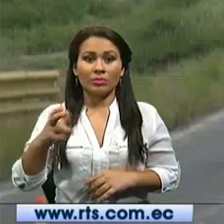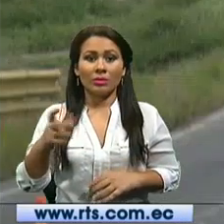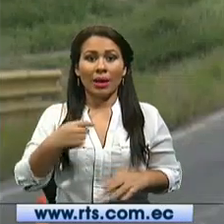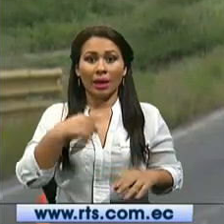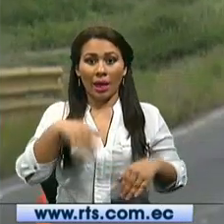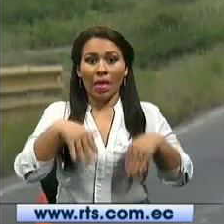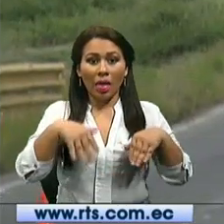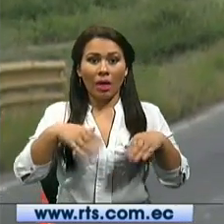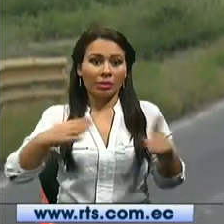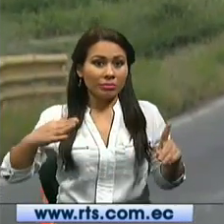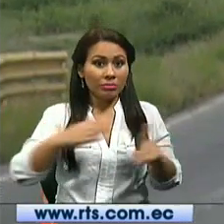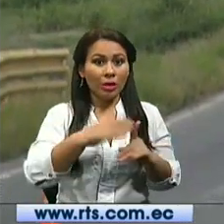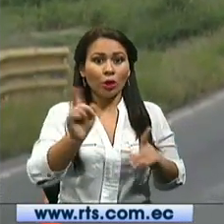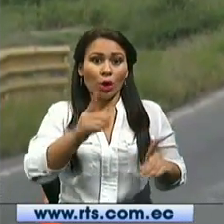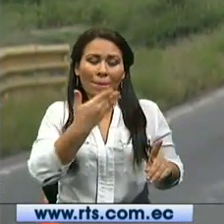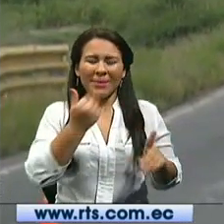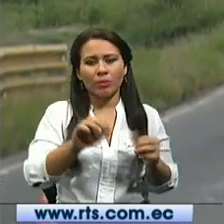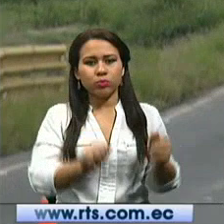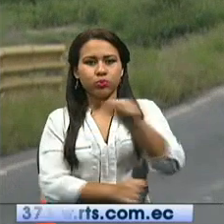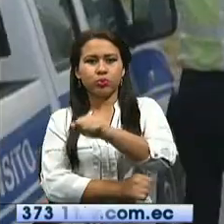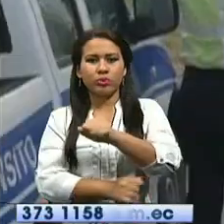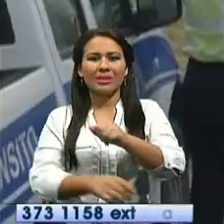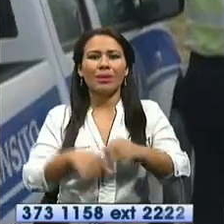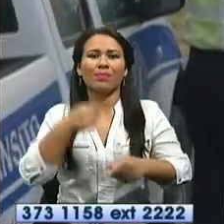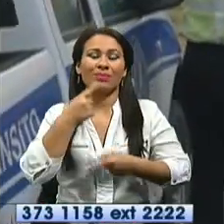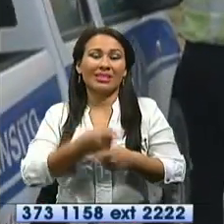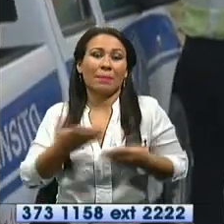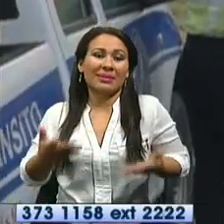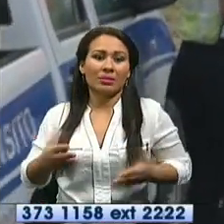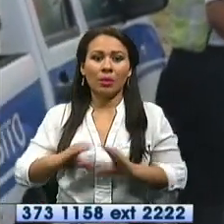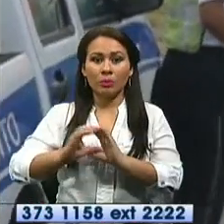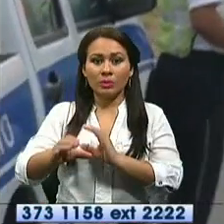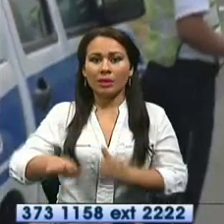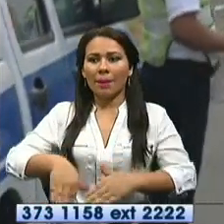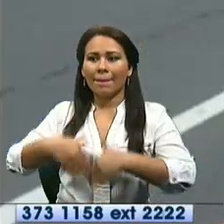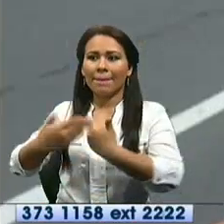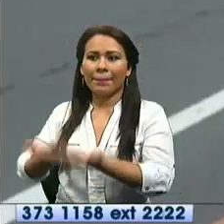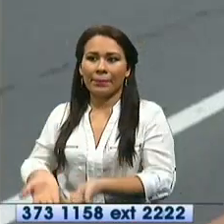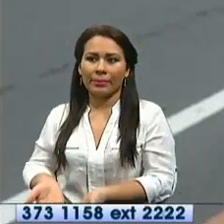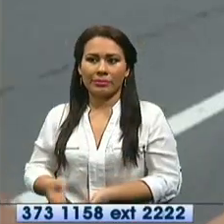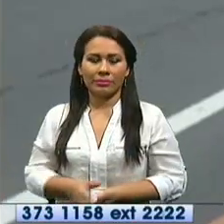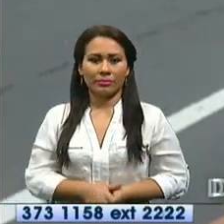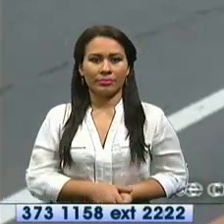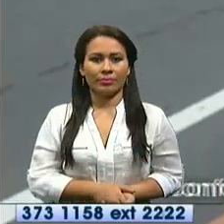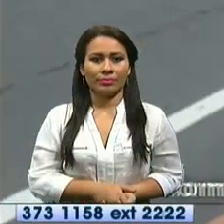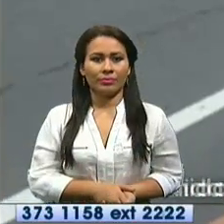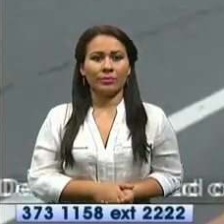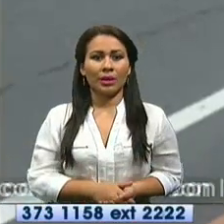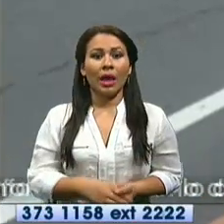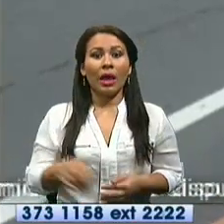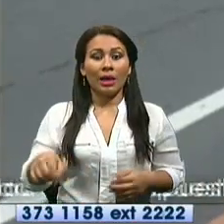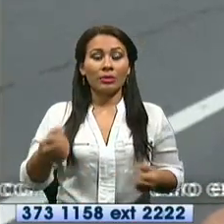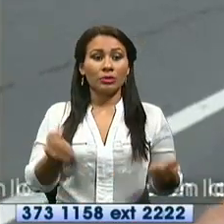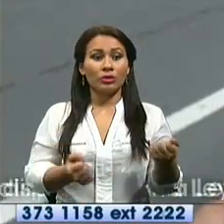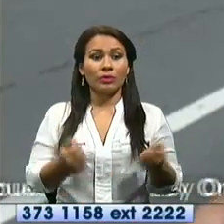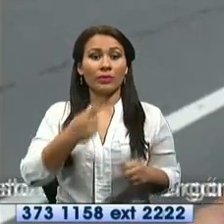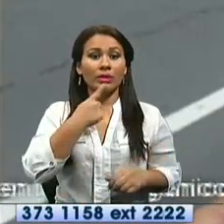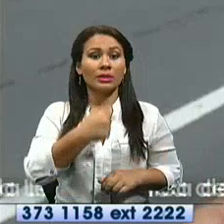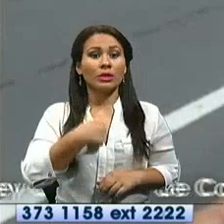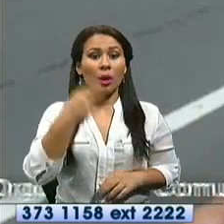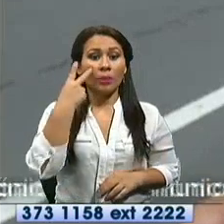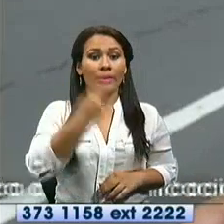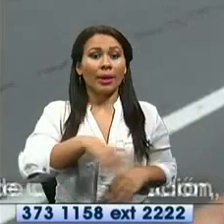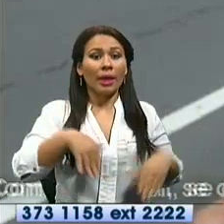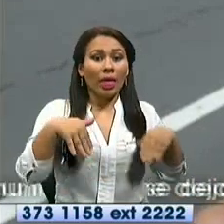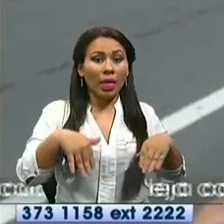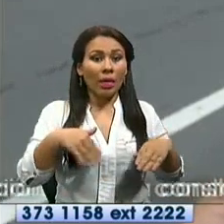perro, hizo una maniobra que provocó que el pesado automotor se vire. Dice el chofer que se le atravesó un perro. Se le atravesó un perro,